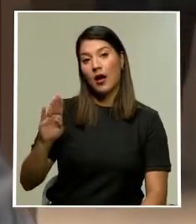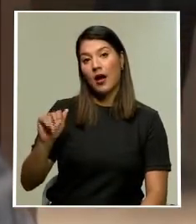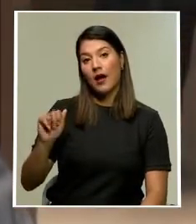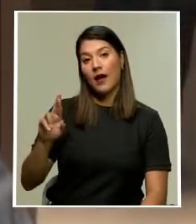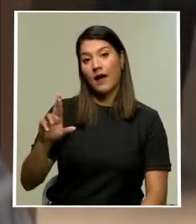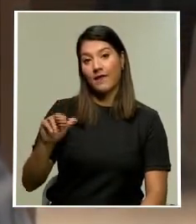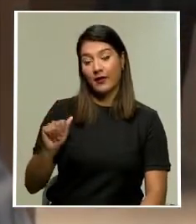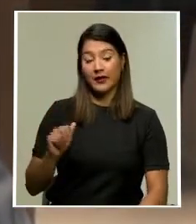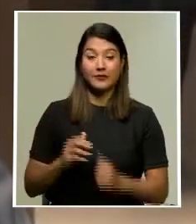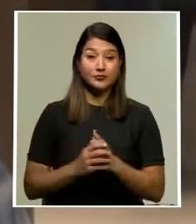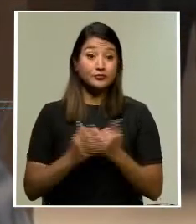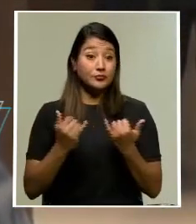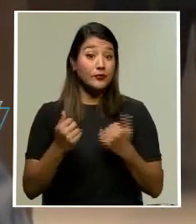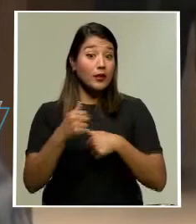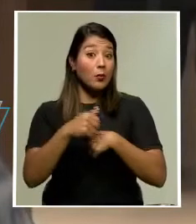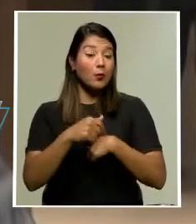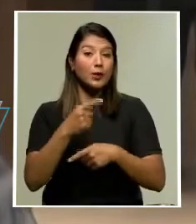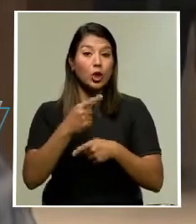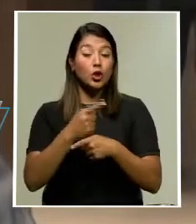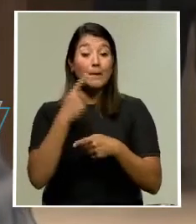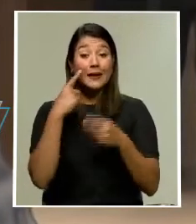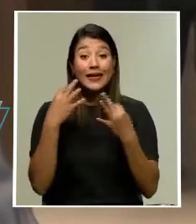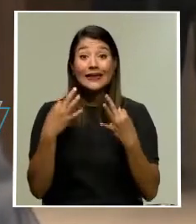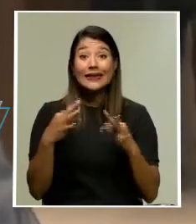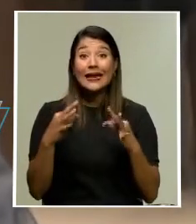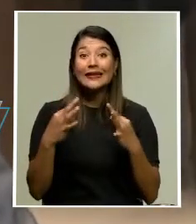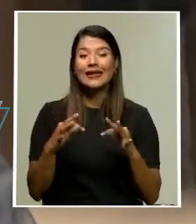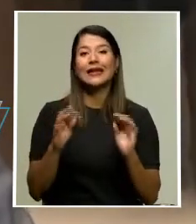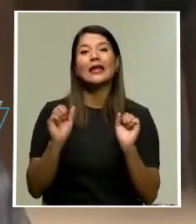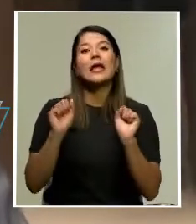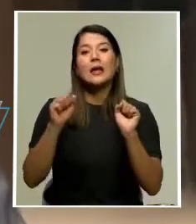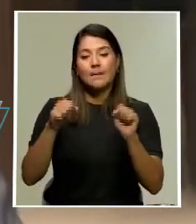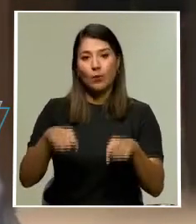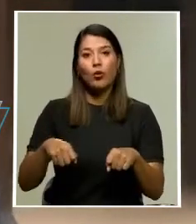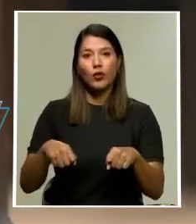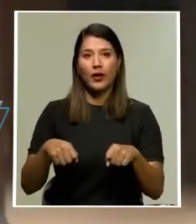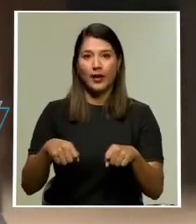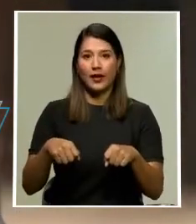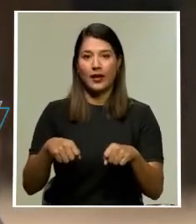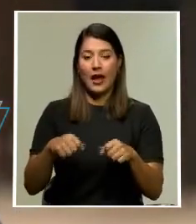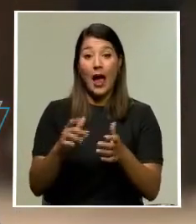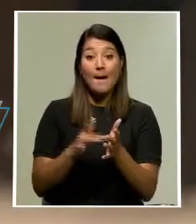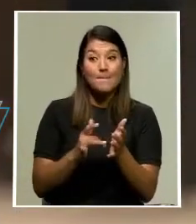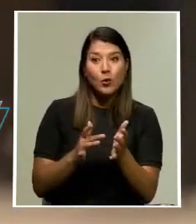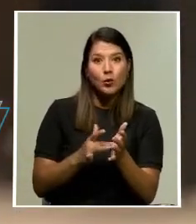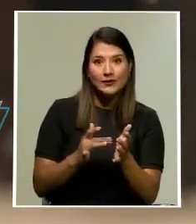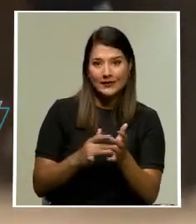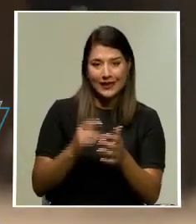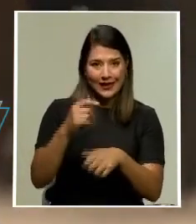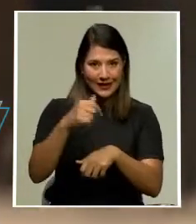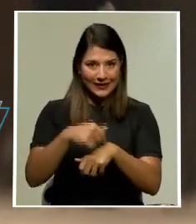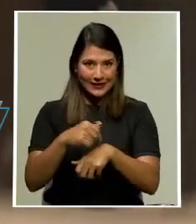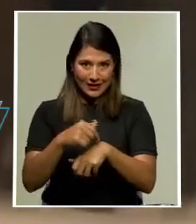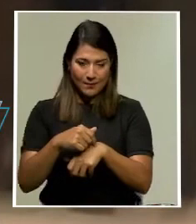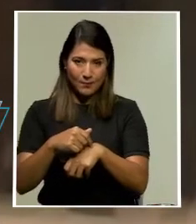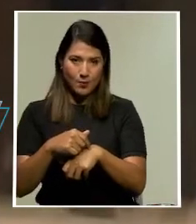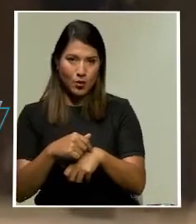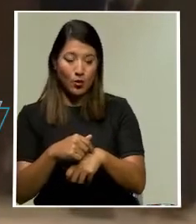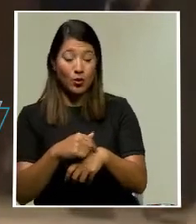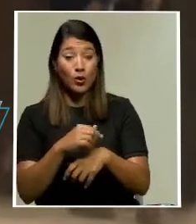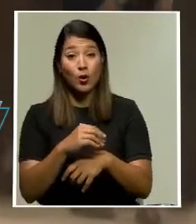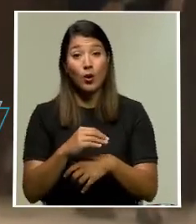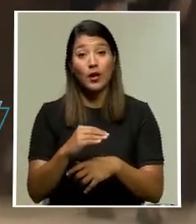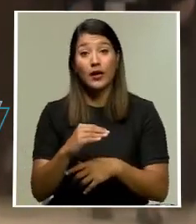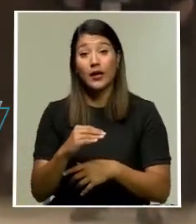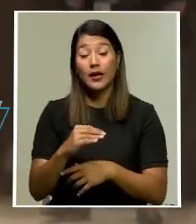era el momento procesal para intentar ahorrarnos toda una semana del plenario abocado a conocer